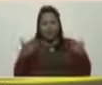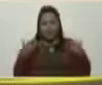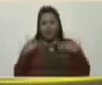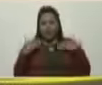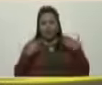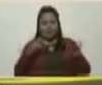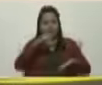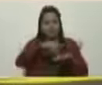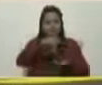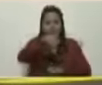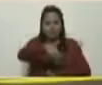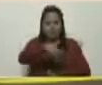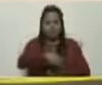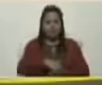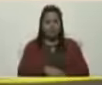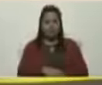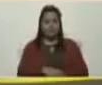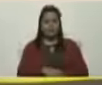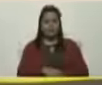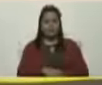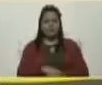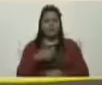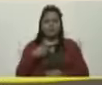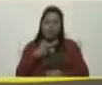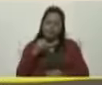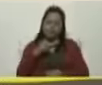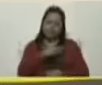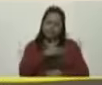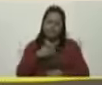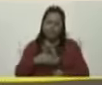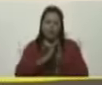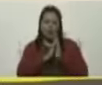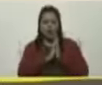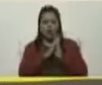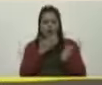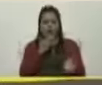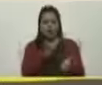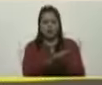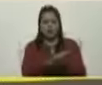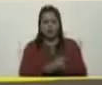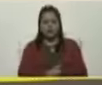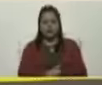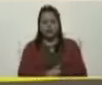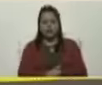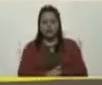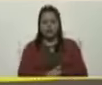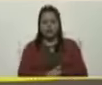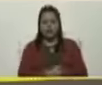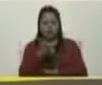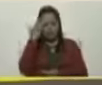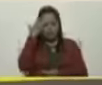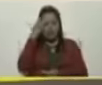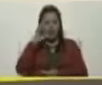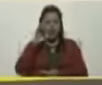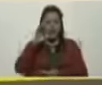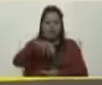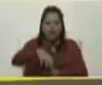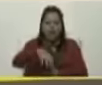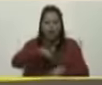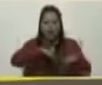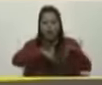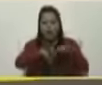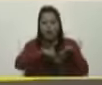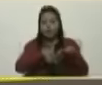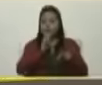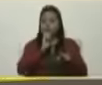aquí. Yo sí quiero pedirle, porque sé que el estado Cojedes, yo creo que la realidad no escapa del tema del